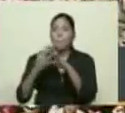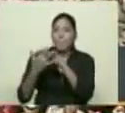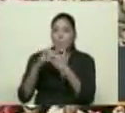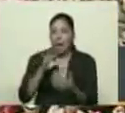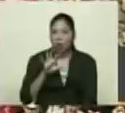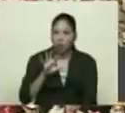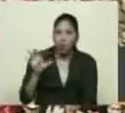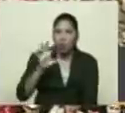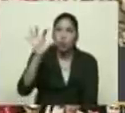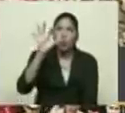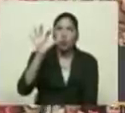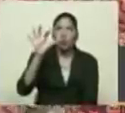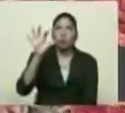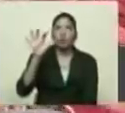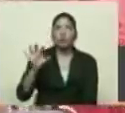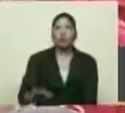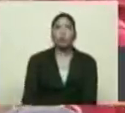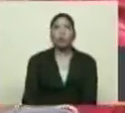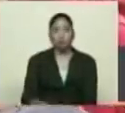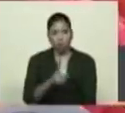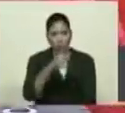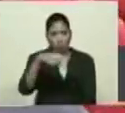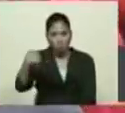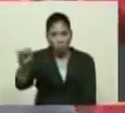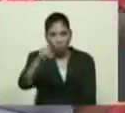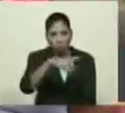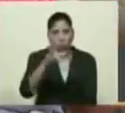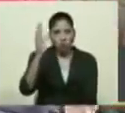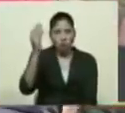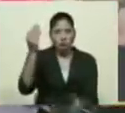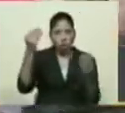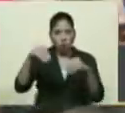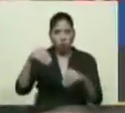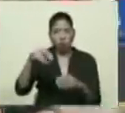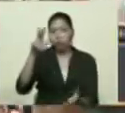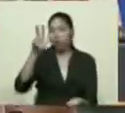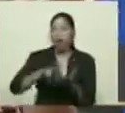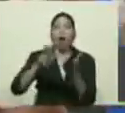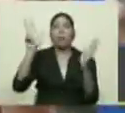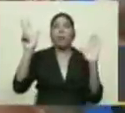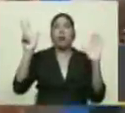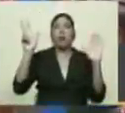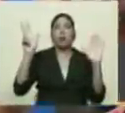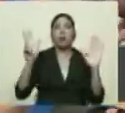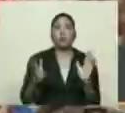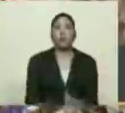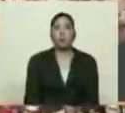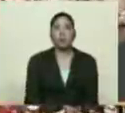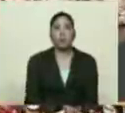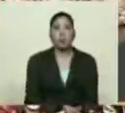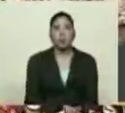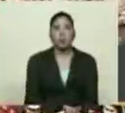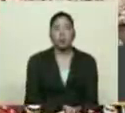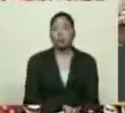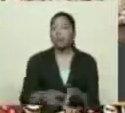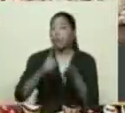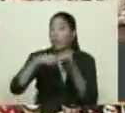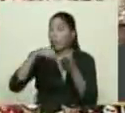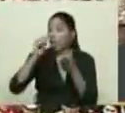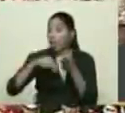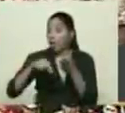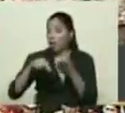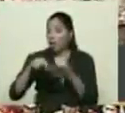pueblo. ¿Están de acuerdo? Aprobado. Toma nota, Jorge